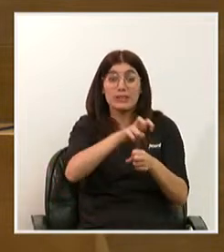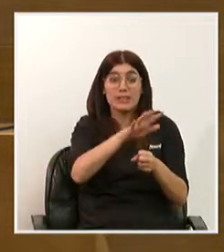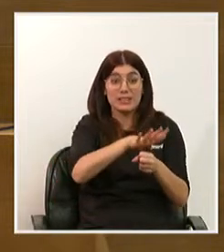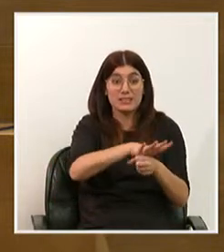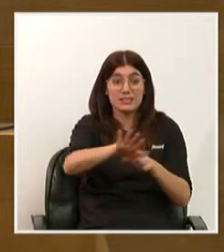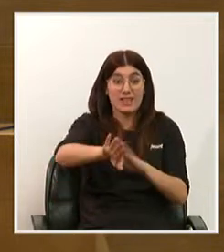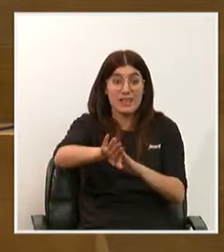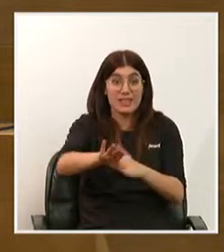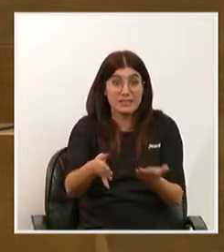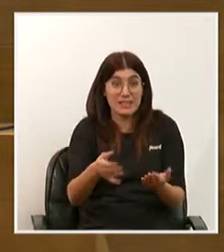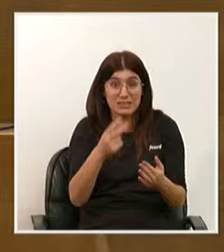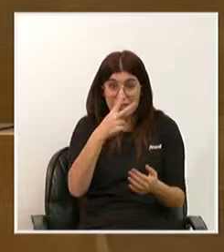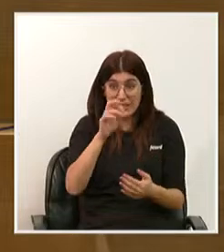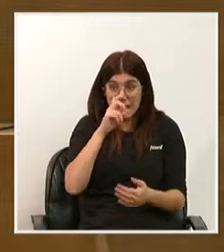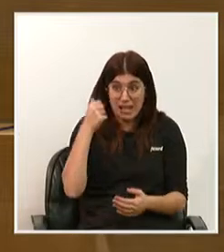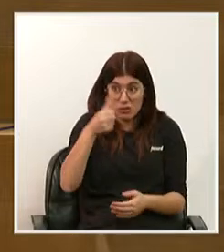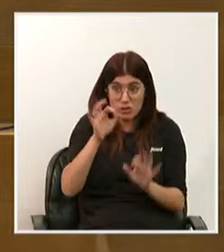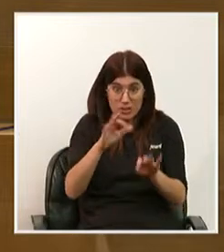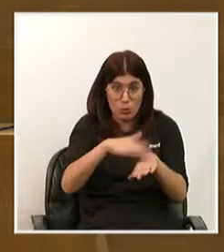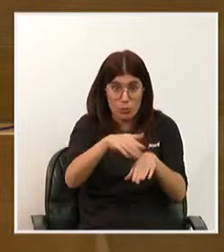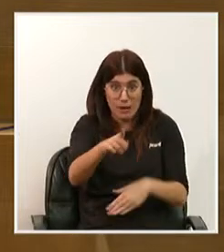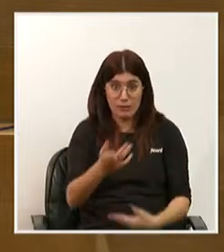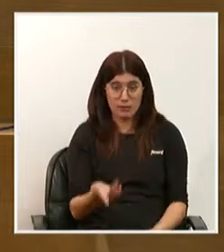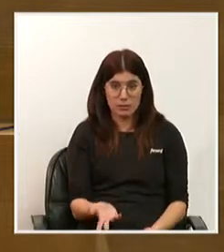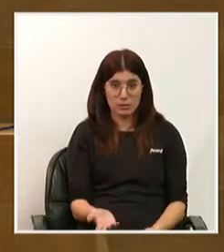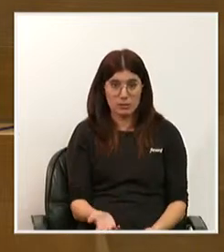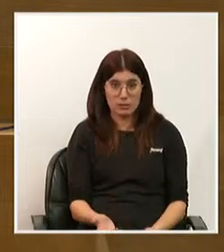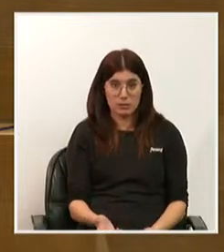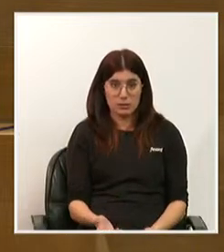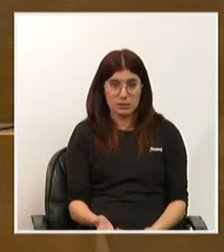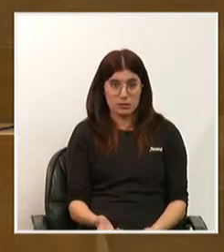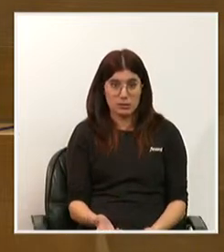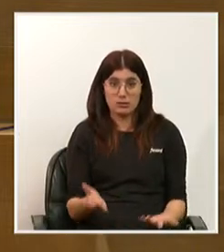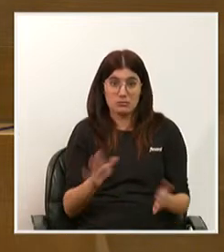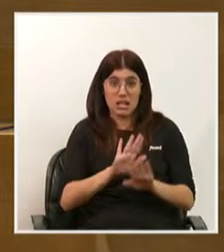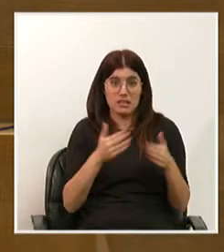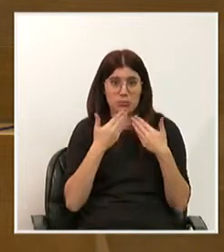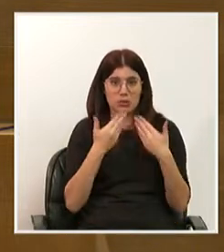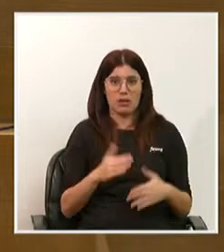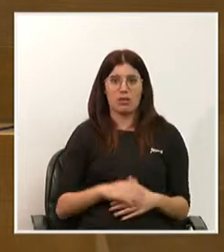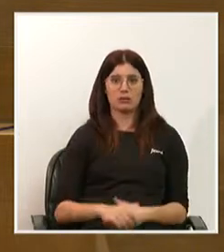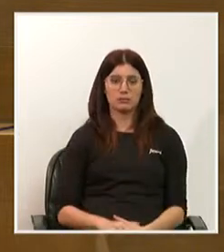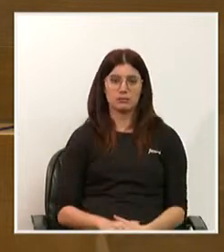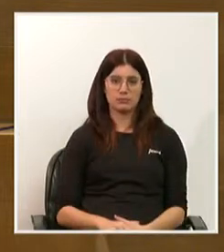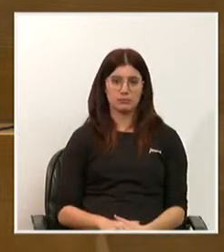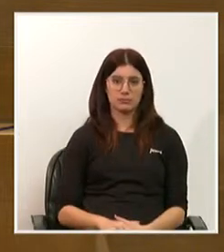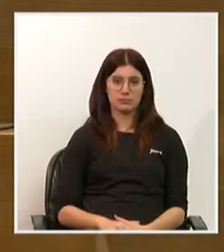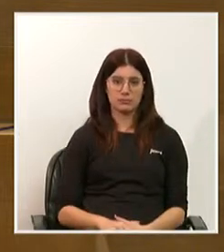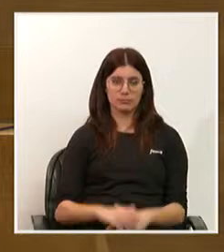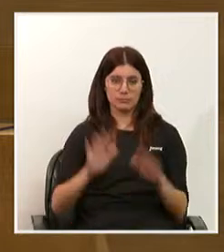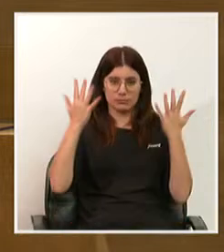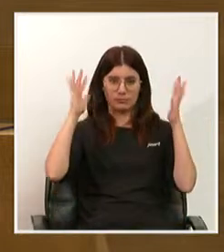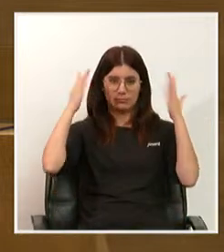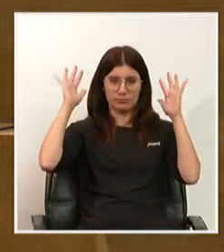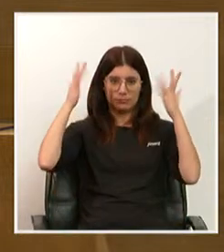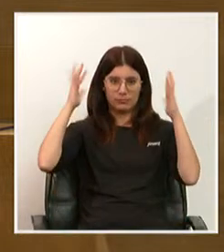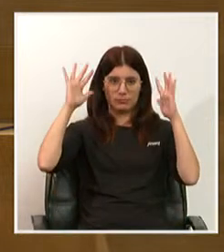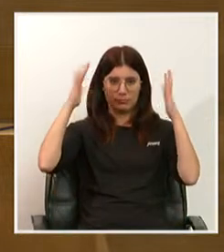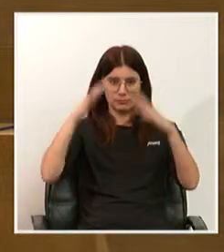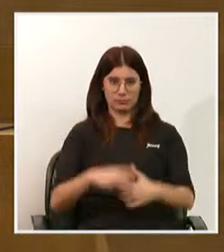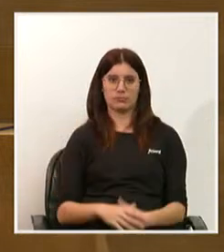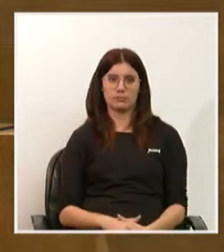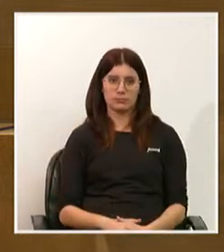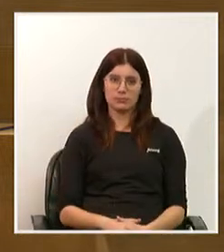dur 20 años eh Muchas gracias muchas